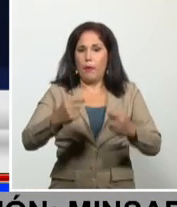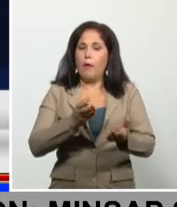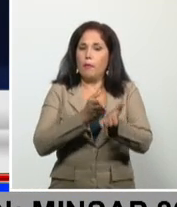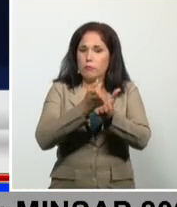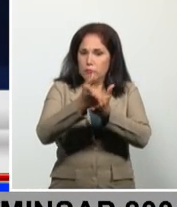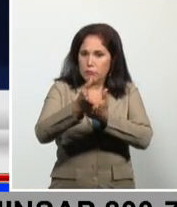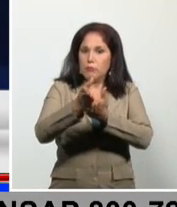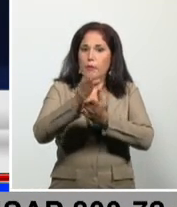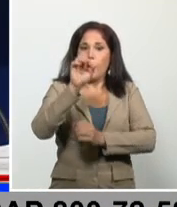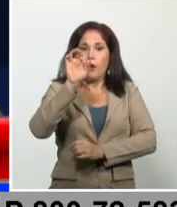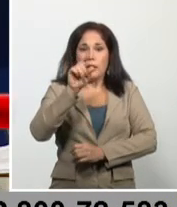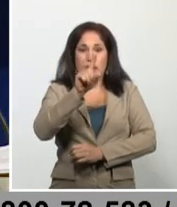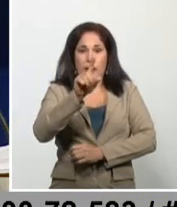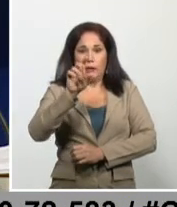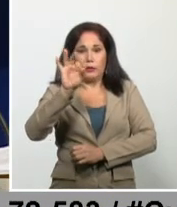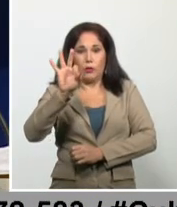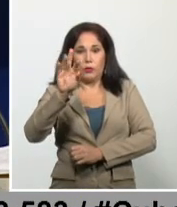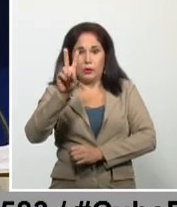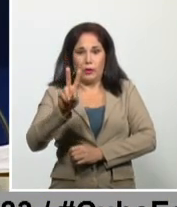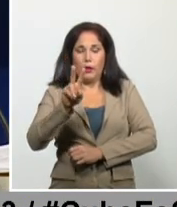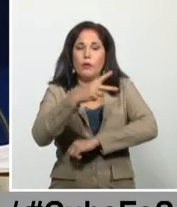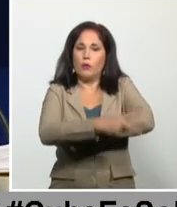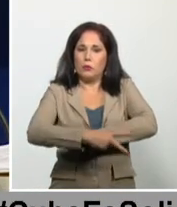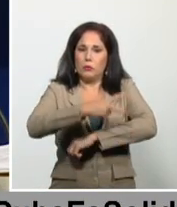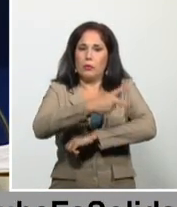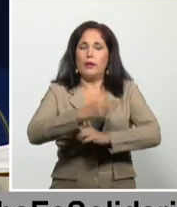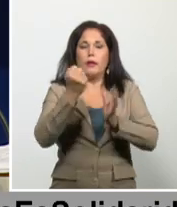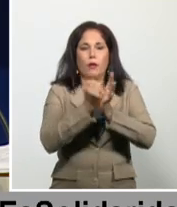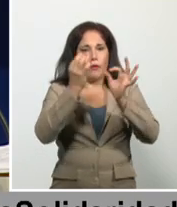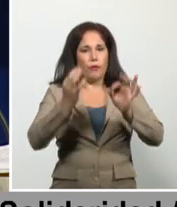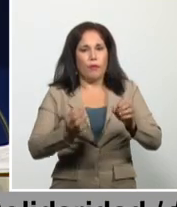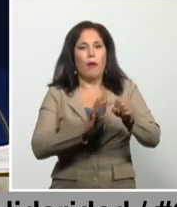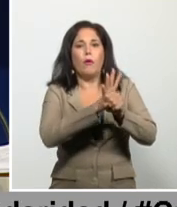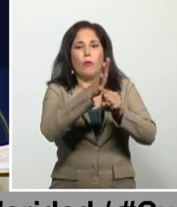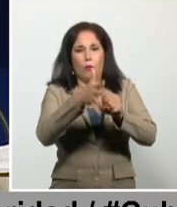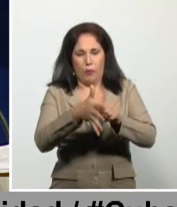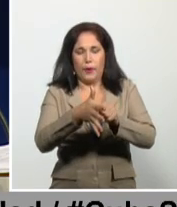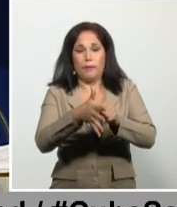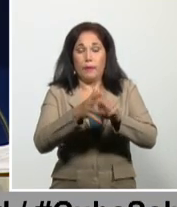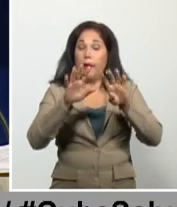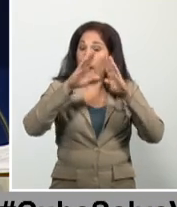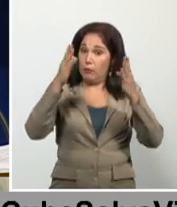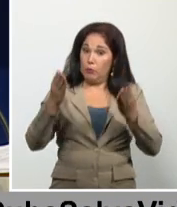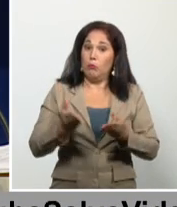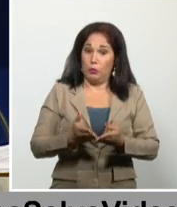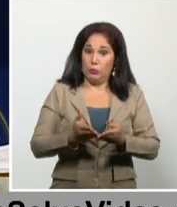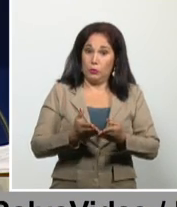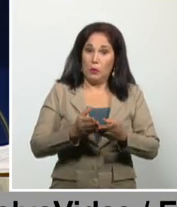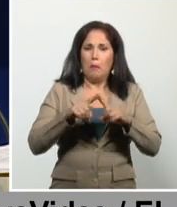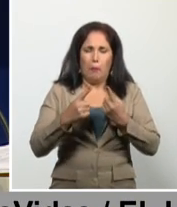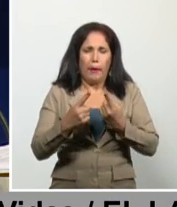número de 182 países con casos de COVID. Sí,